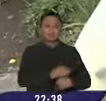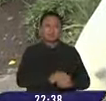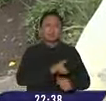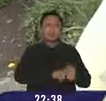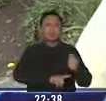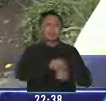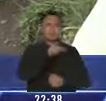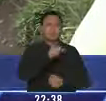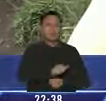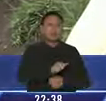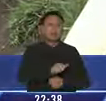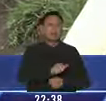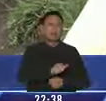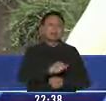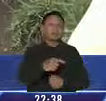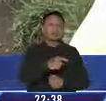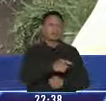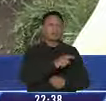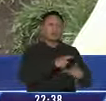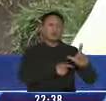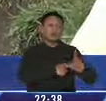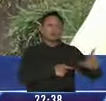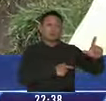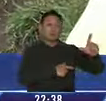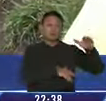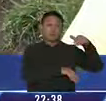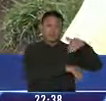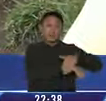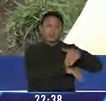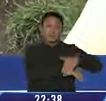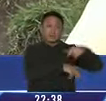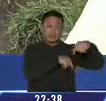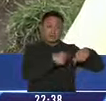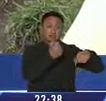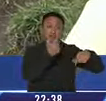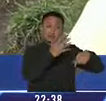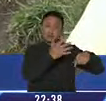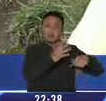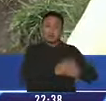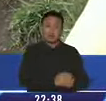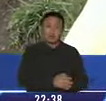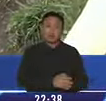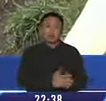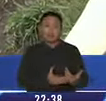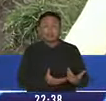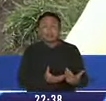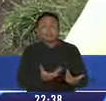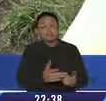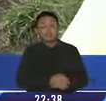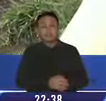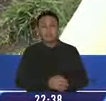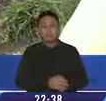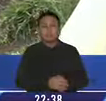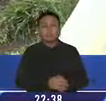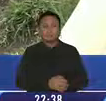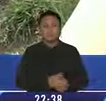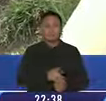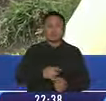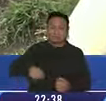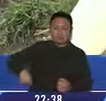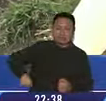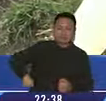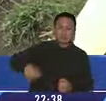el día lunes de tarde aquí, que no hay medicina y que tiene cálculos al